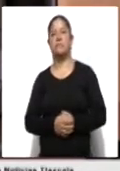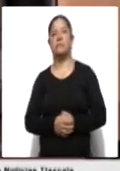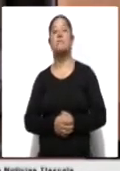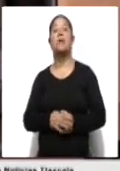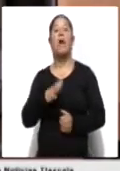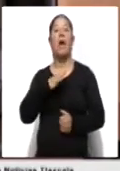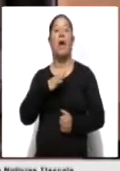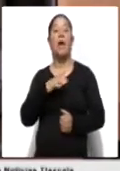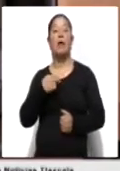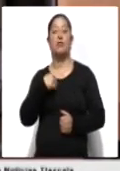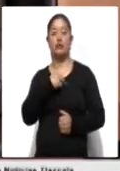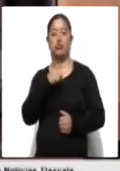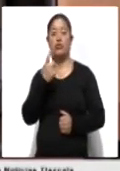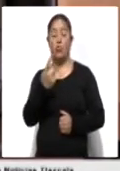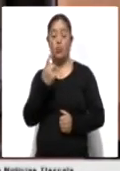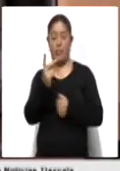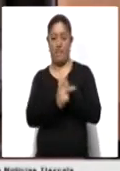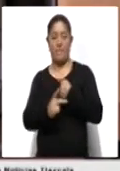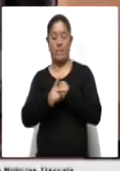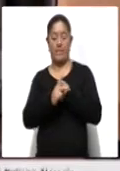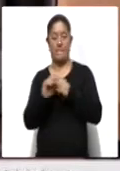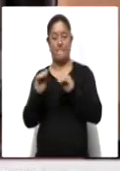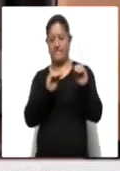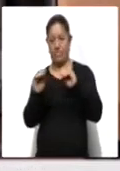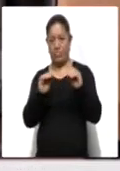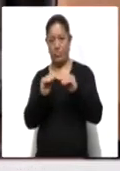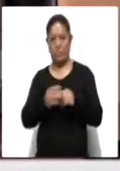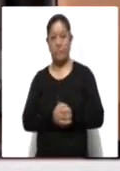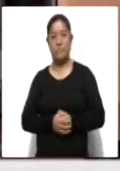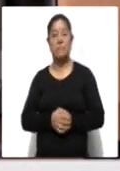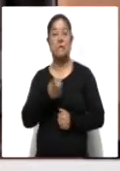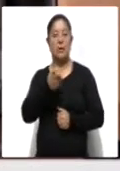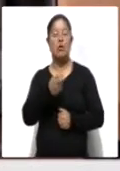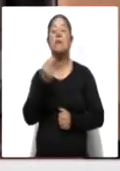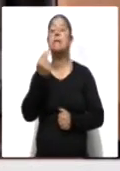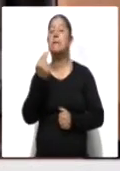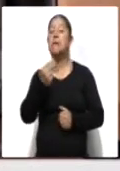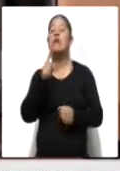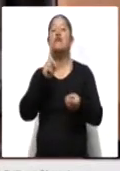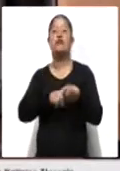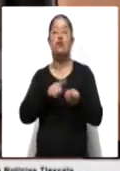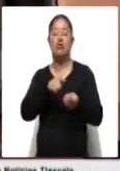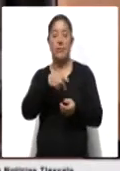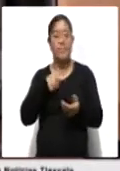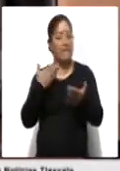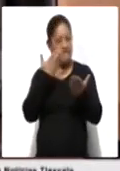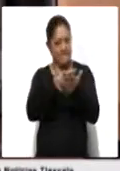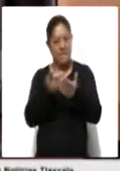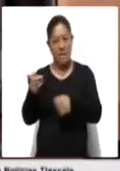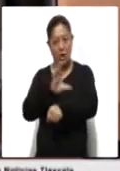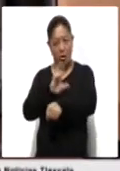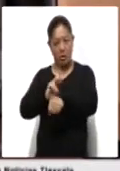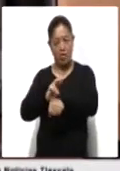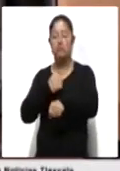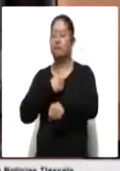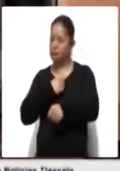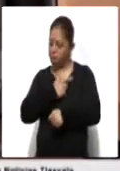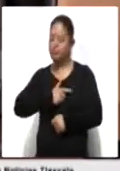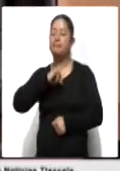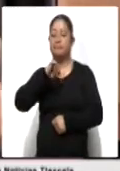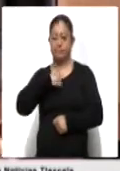tenemos una plaza móvil, que está a donde sea necesario, nos la pida un coordinador, con todo